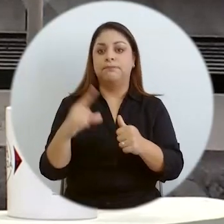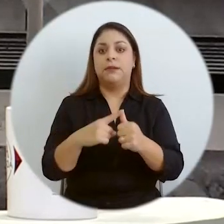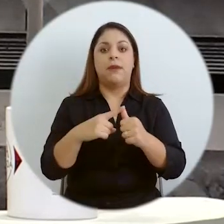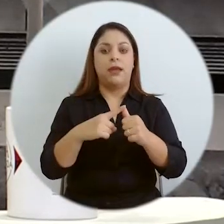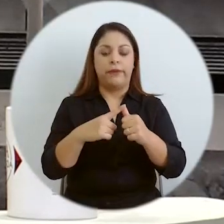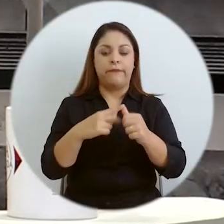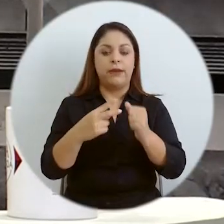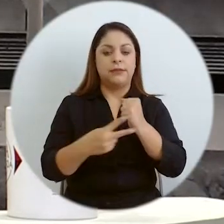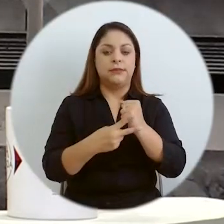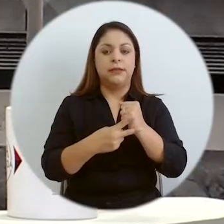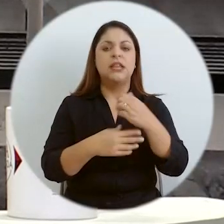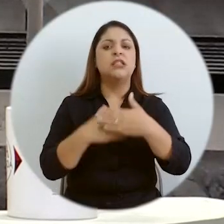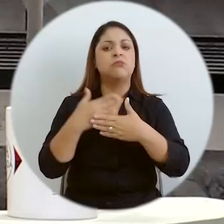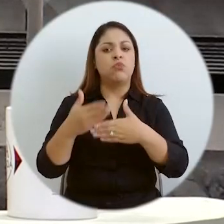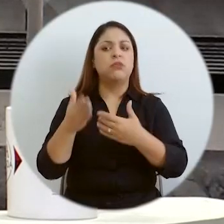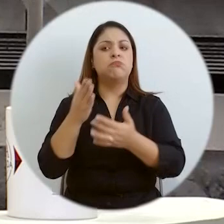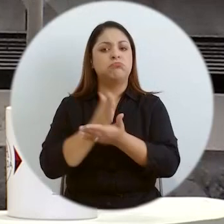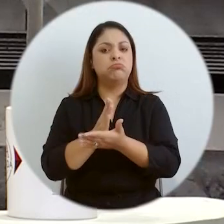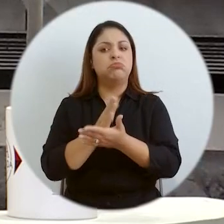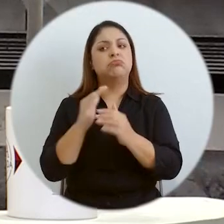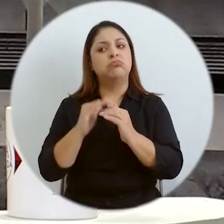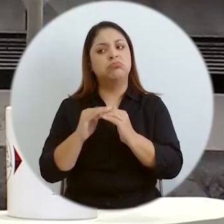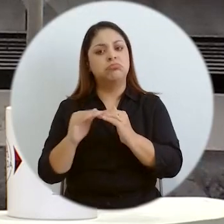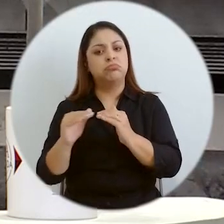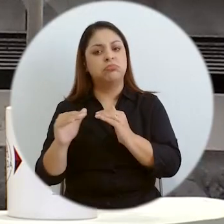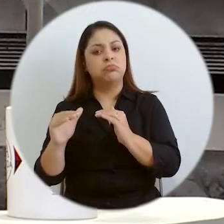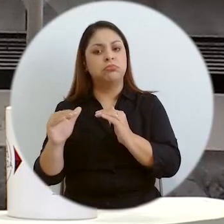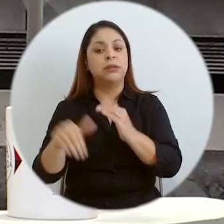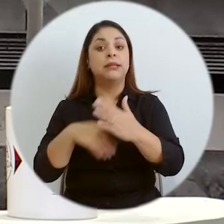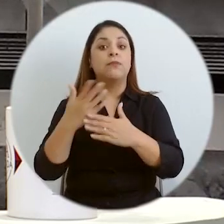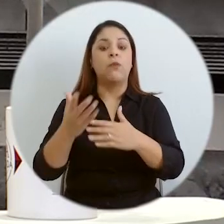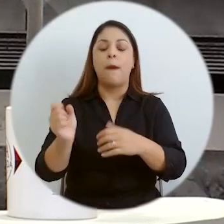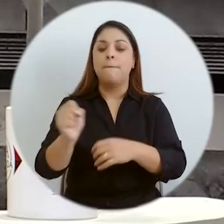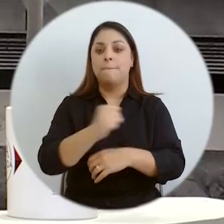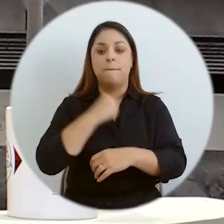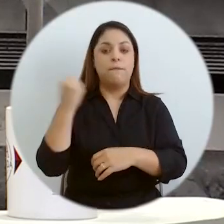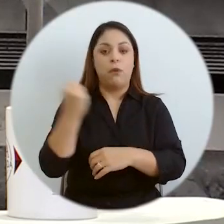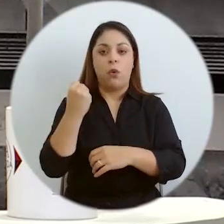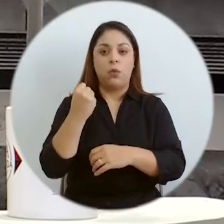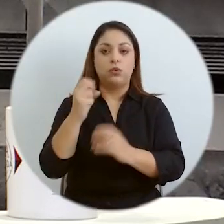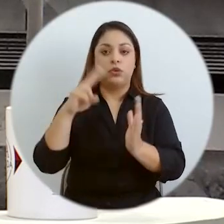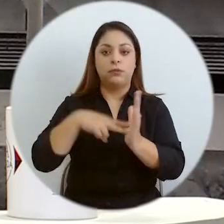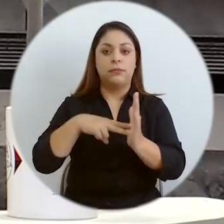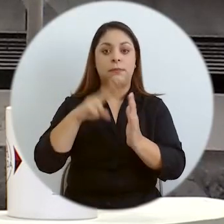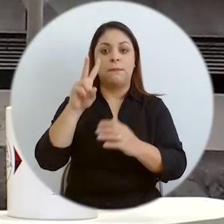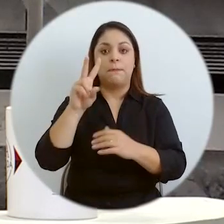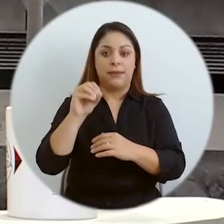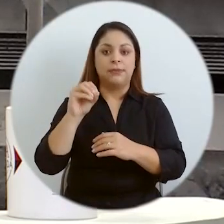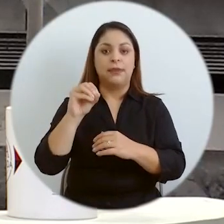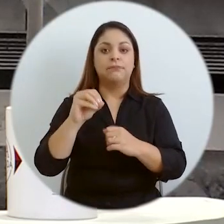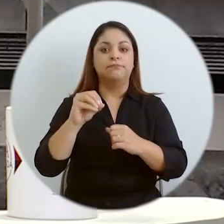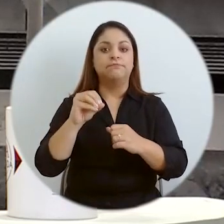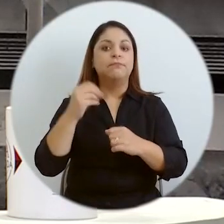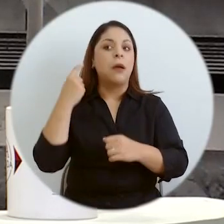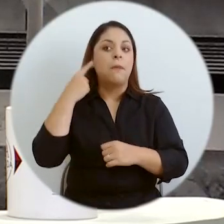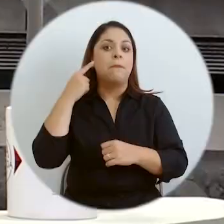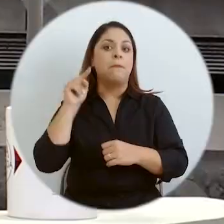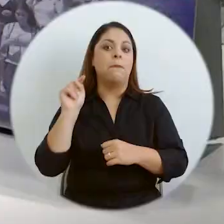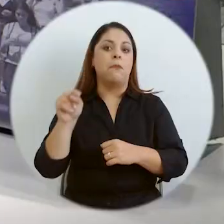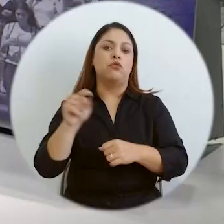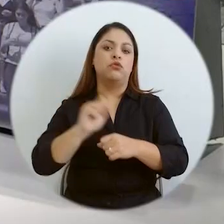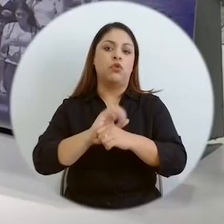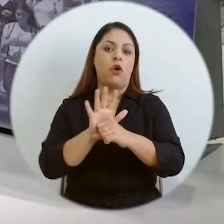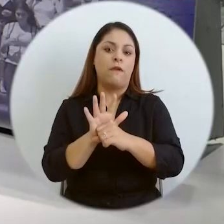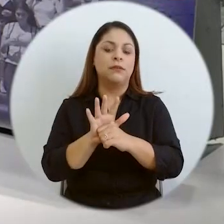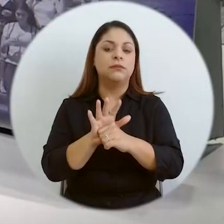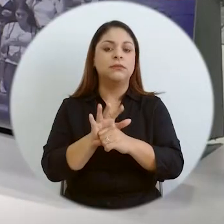una pausa y un crecimiento sostenido y una explosión que se da en el 2020 por la pandemia.